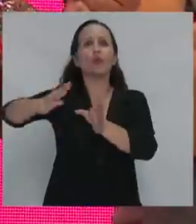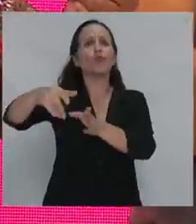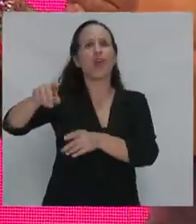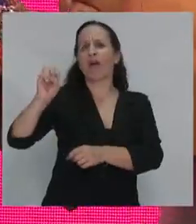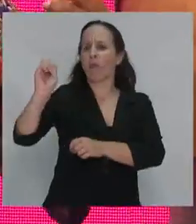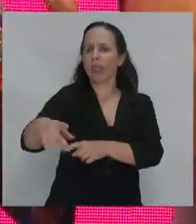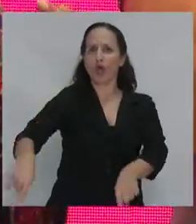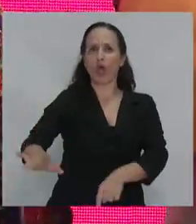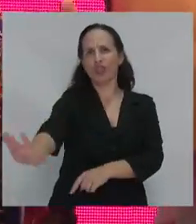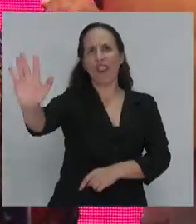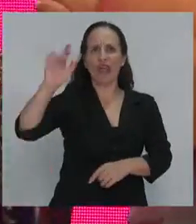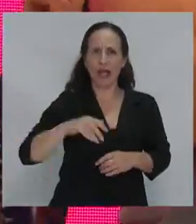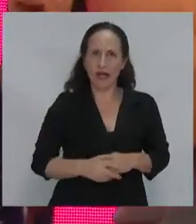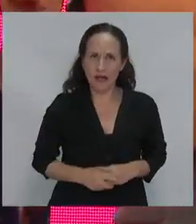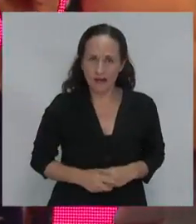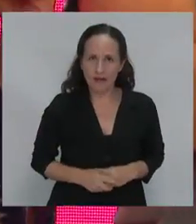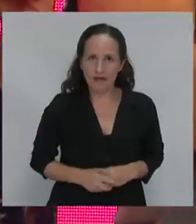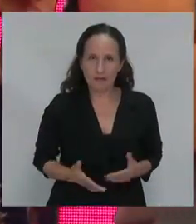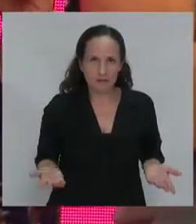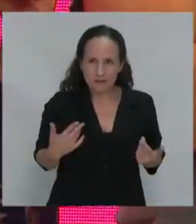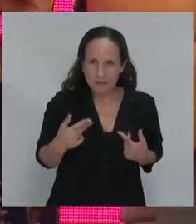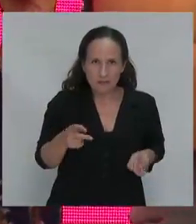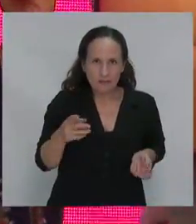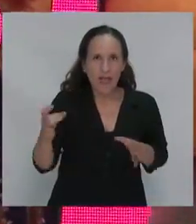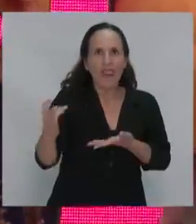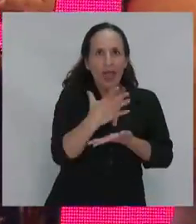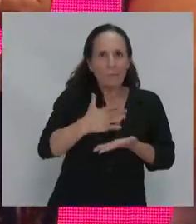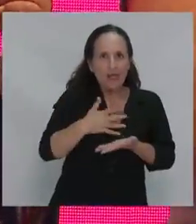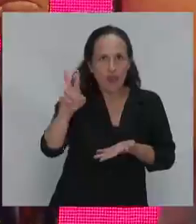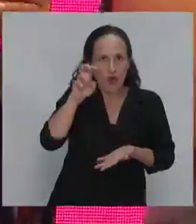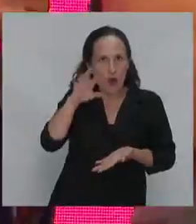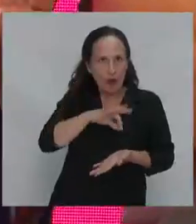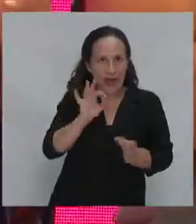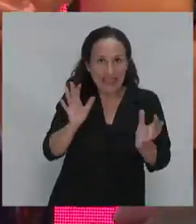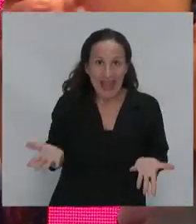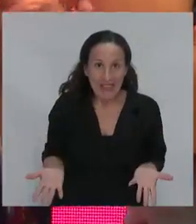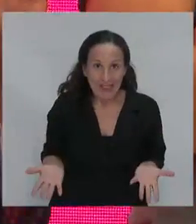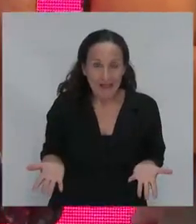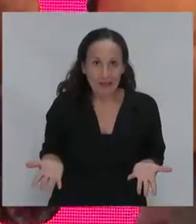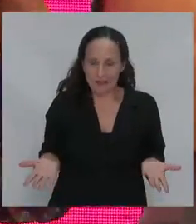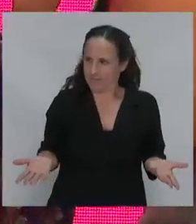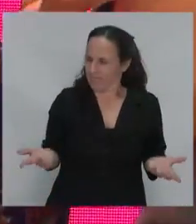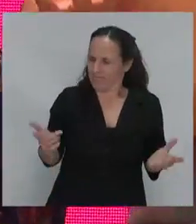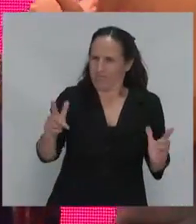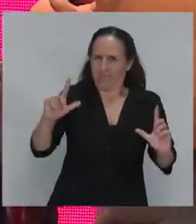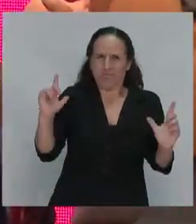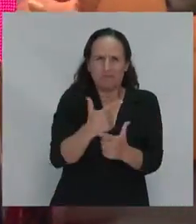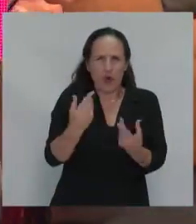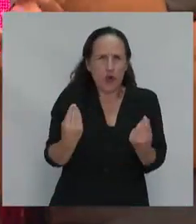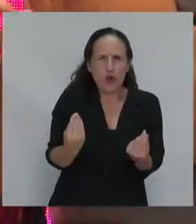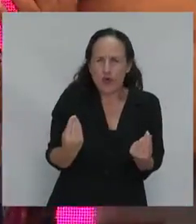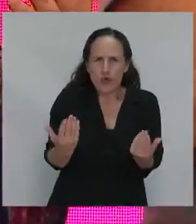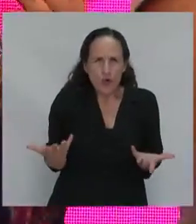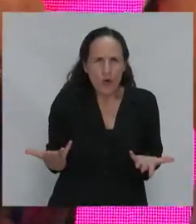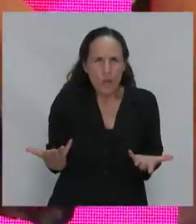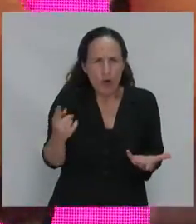dejaban entonces sin ni siquiera haber cobrado el despido entonces era algo tan irracional pensar en eso